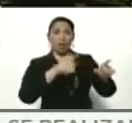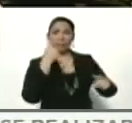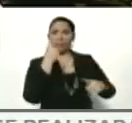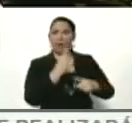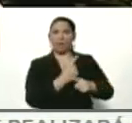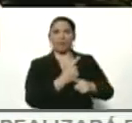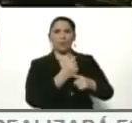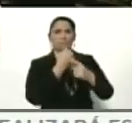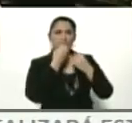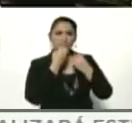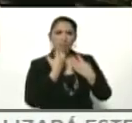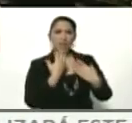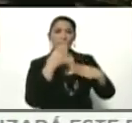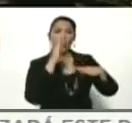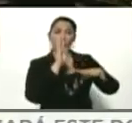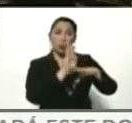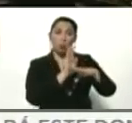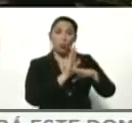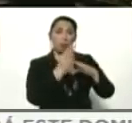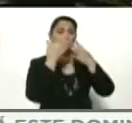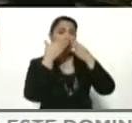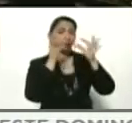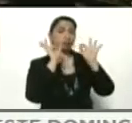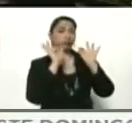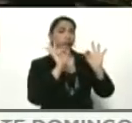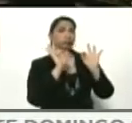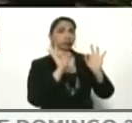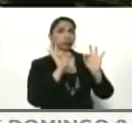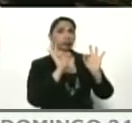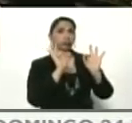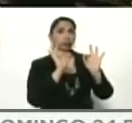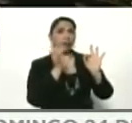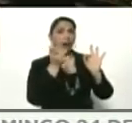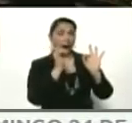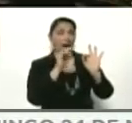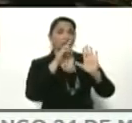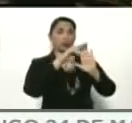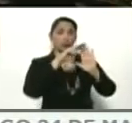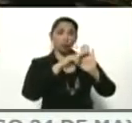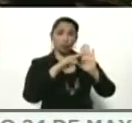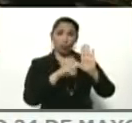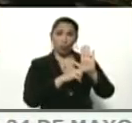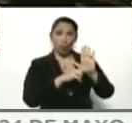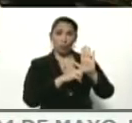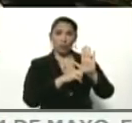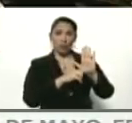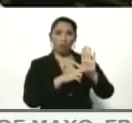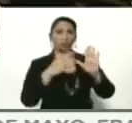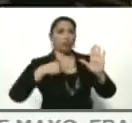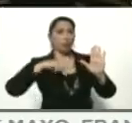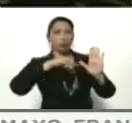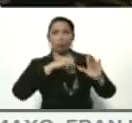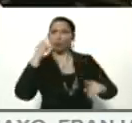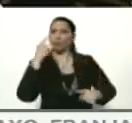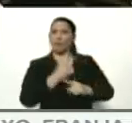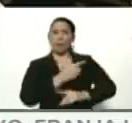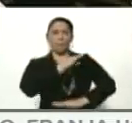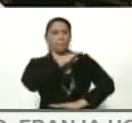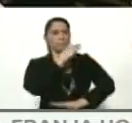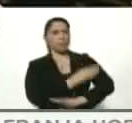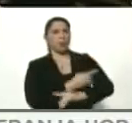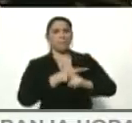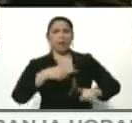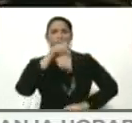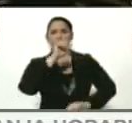muy bien cuidadoso y muy restringido. Hay unas normas que existen y que nosotros debemos reforzar para